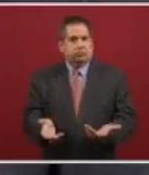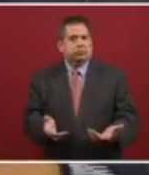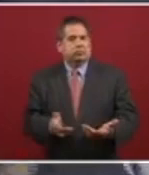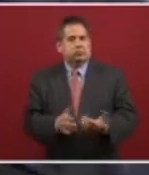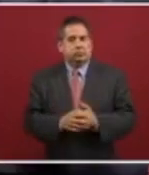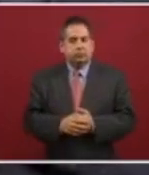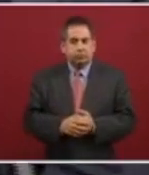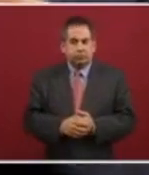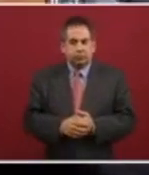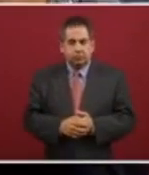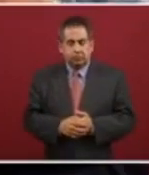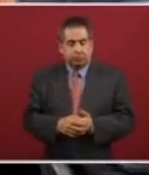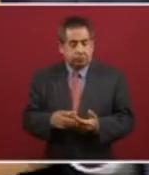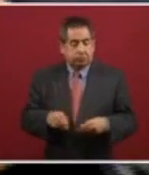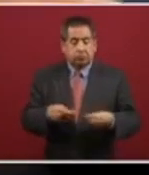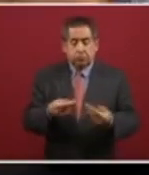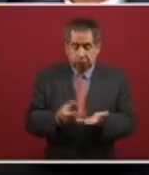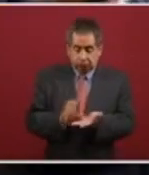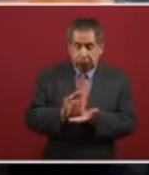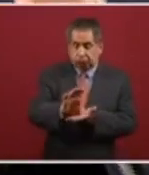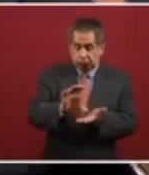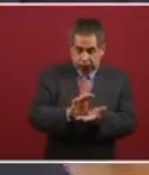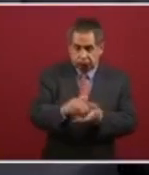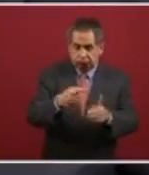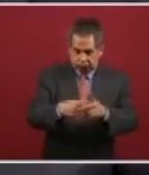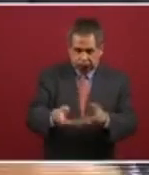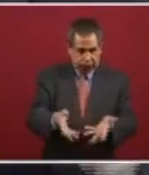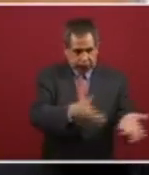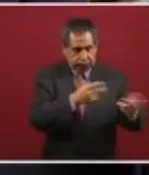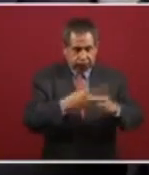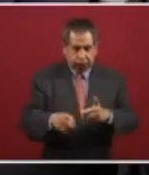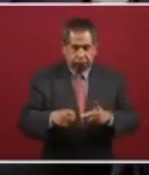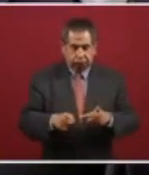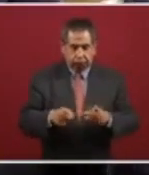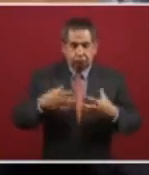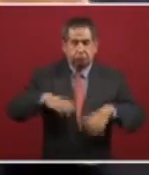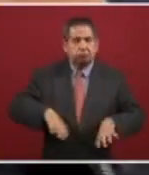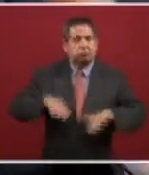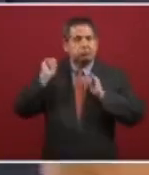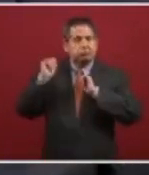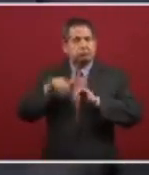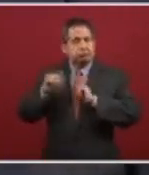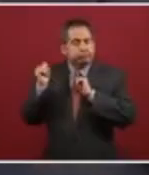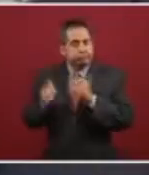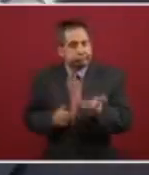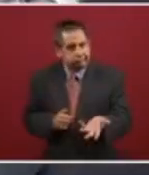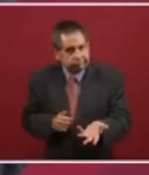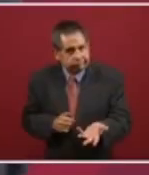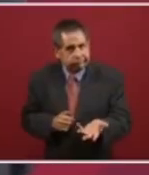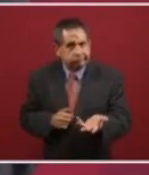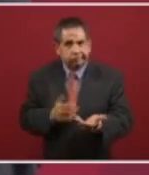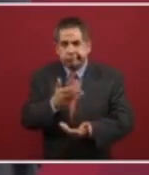que se les entregaban para hacer obras o para prestar servicios o para